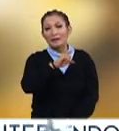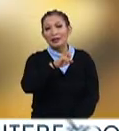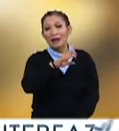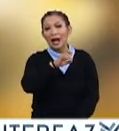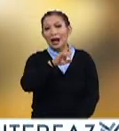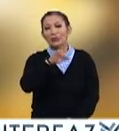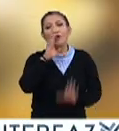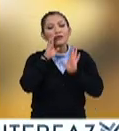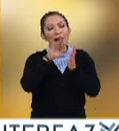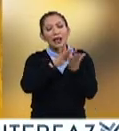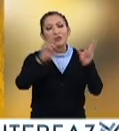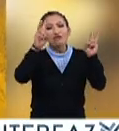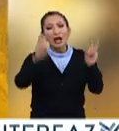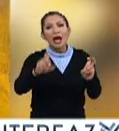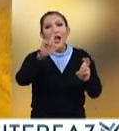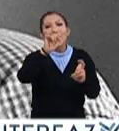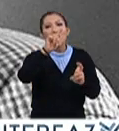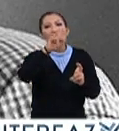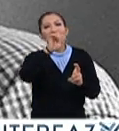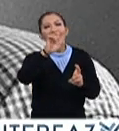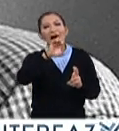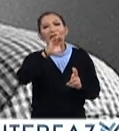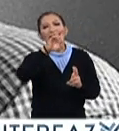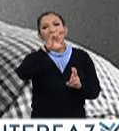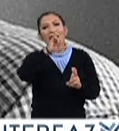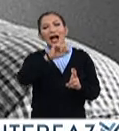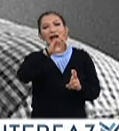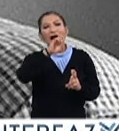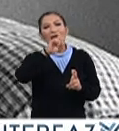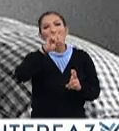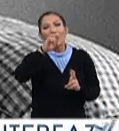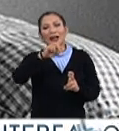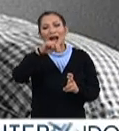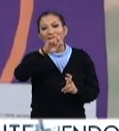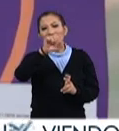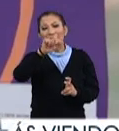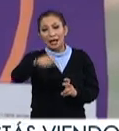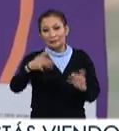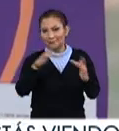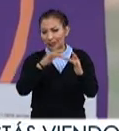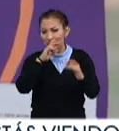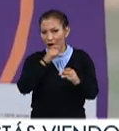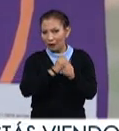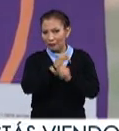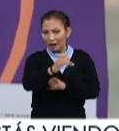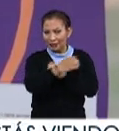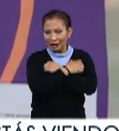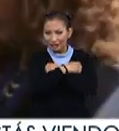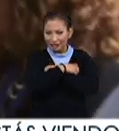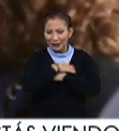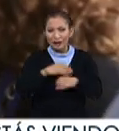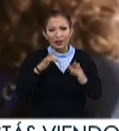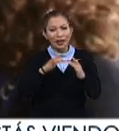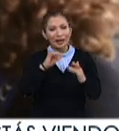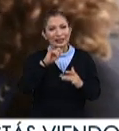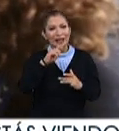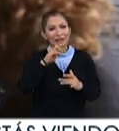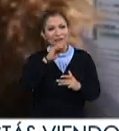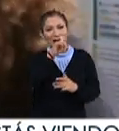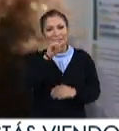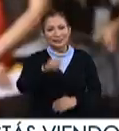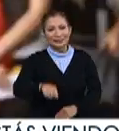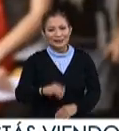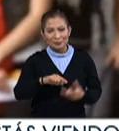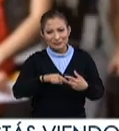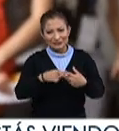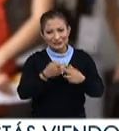nos confiesa que ha leído La Labranza Arcaica de Radwan Nazar. Conéctate con lo mejor de la información en educación. Conéctate a